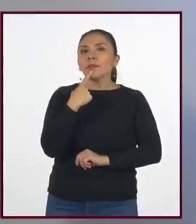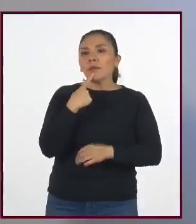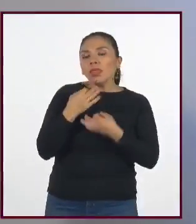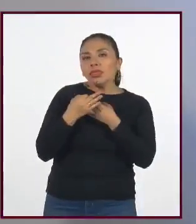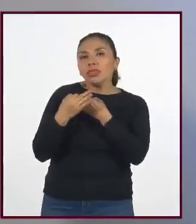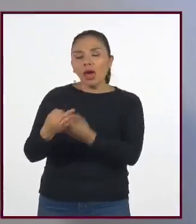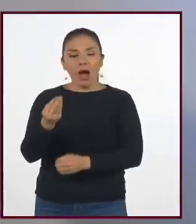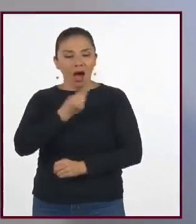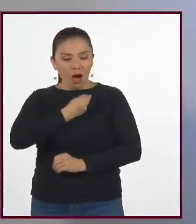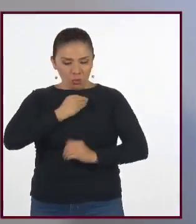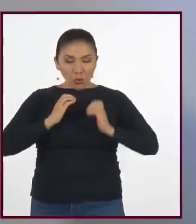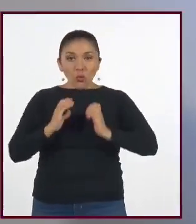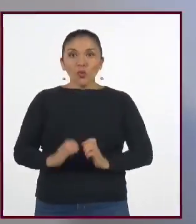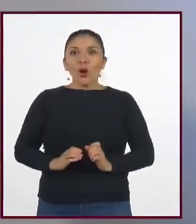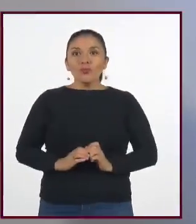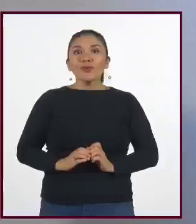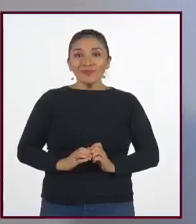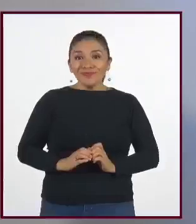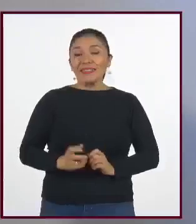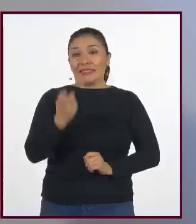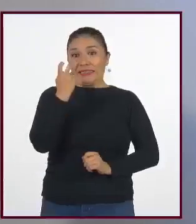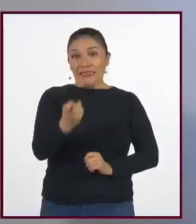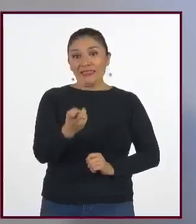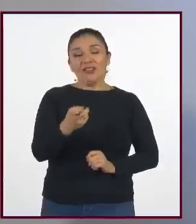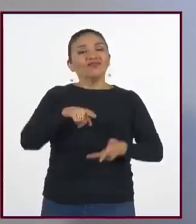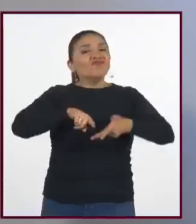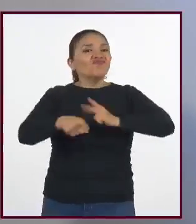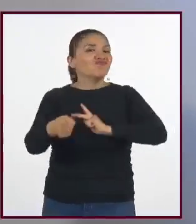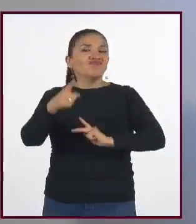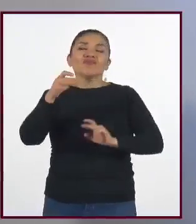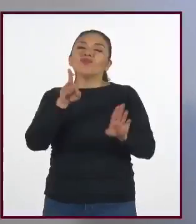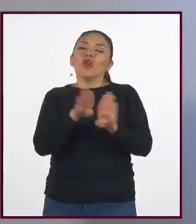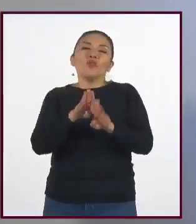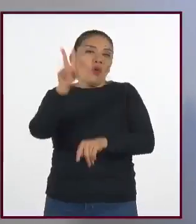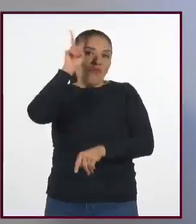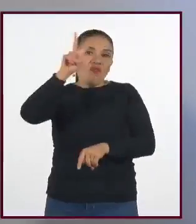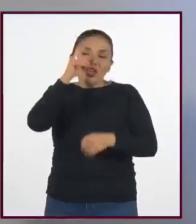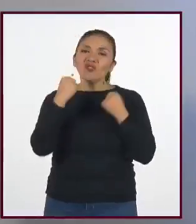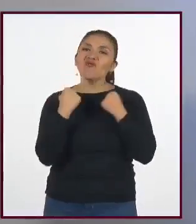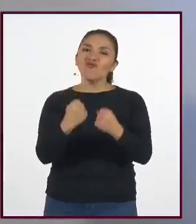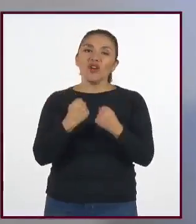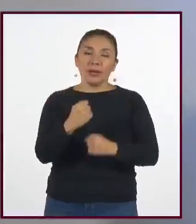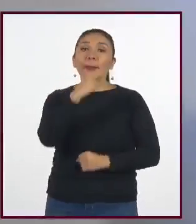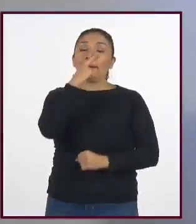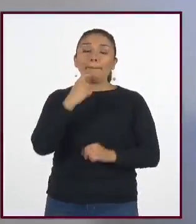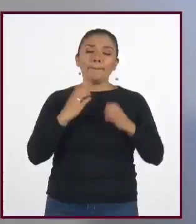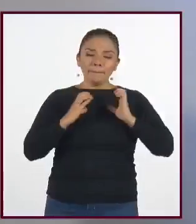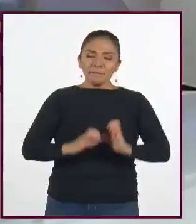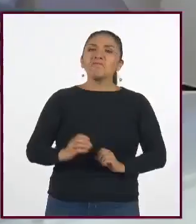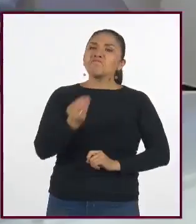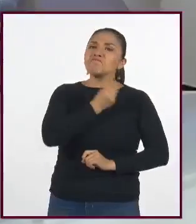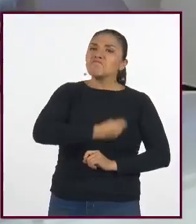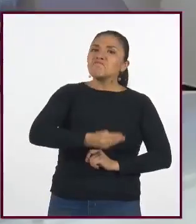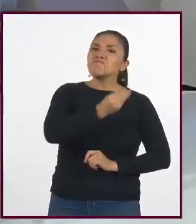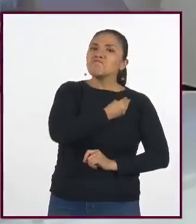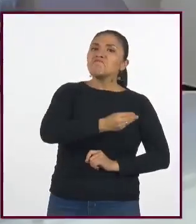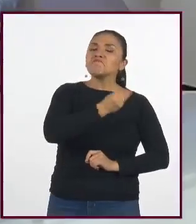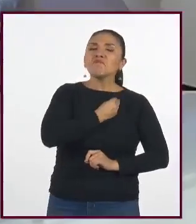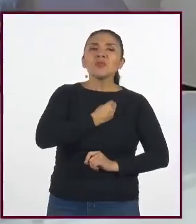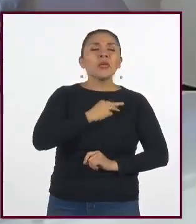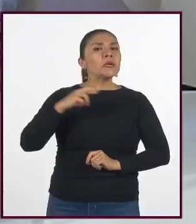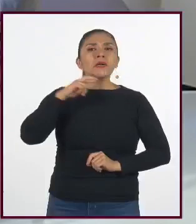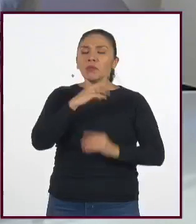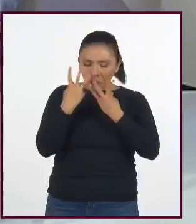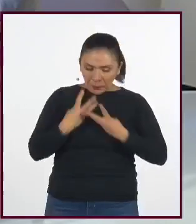Y dijimos que es la puerta de entrada para una dependencia, ¿no? Empiezas a generar tolerancia y dura poco,